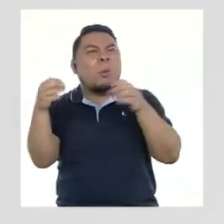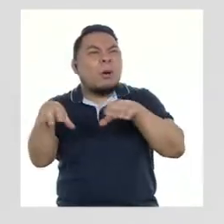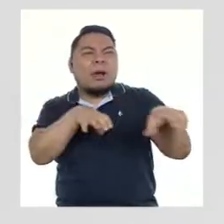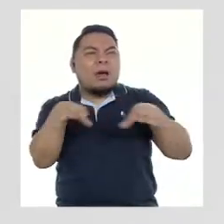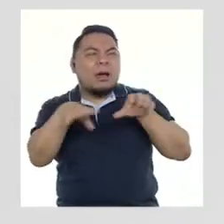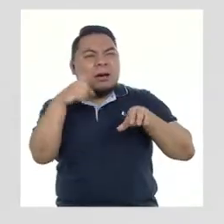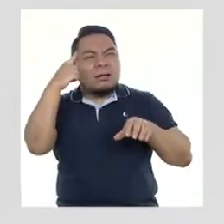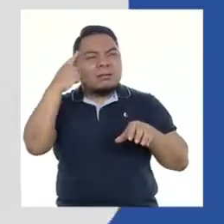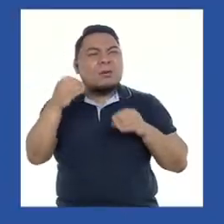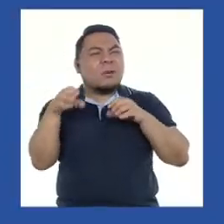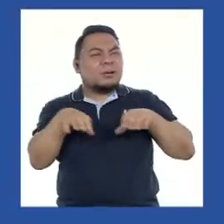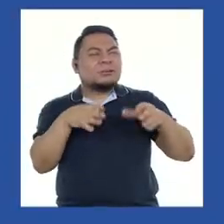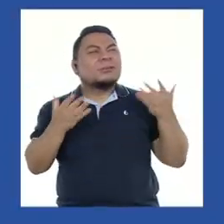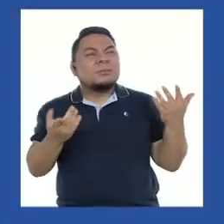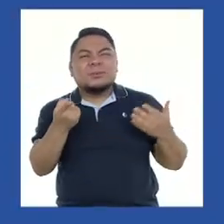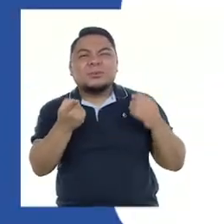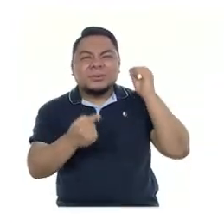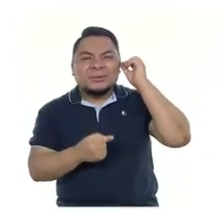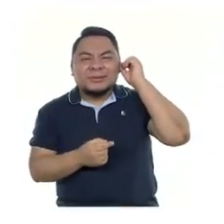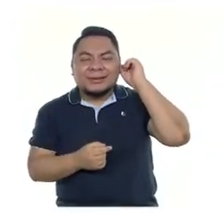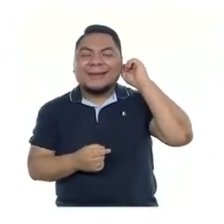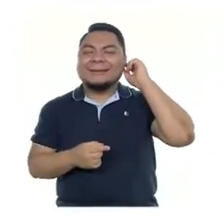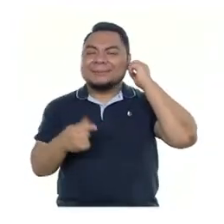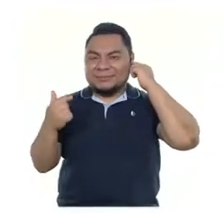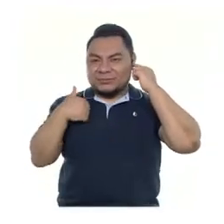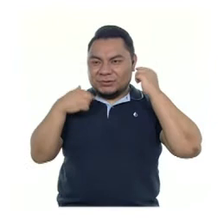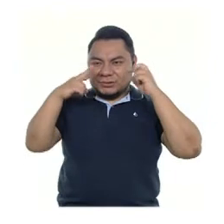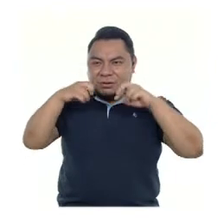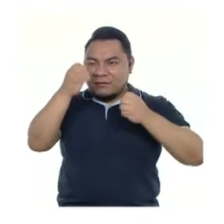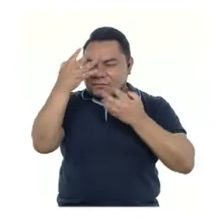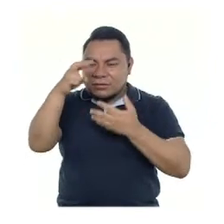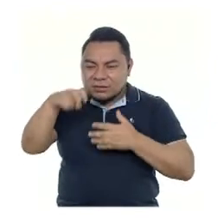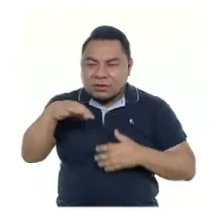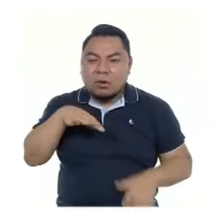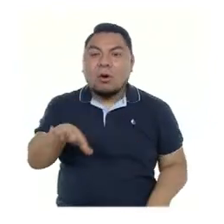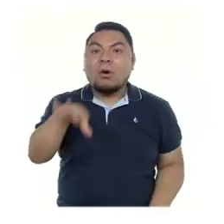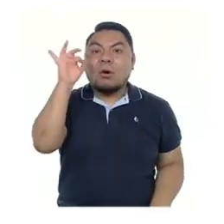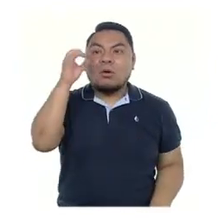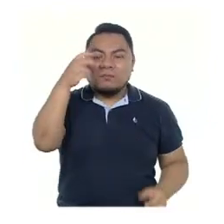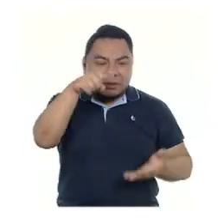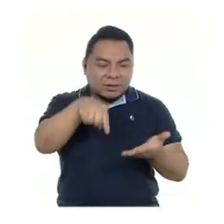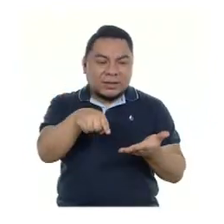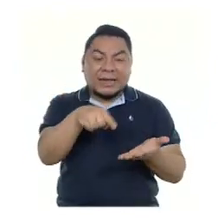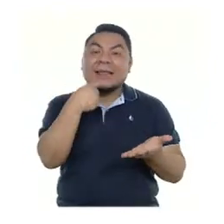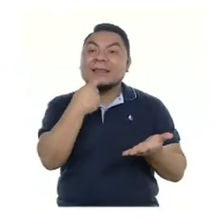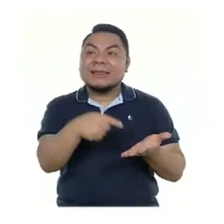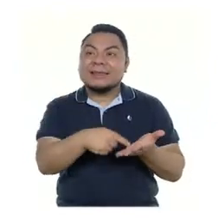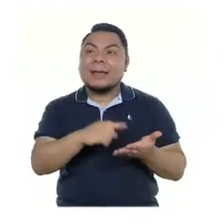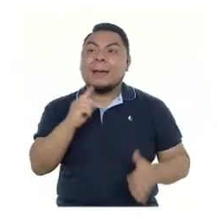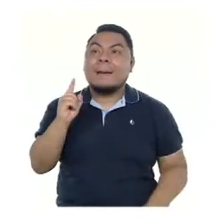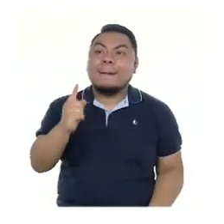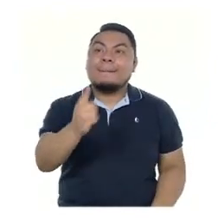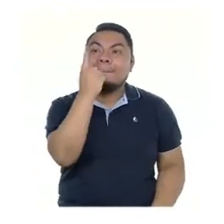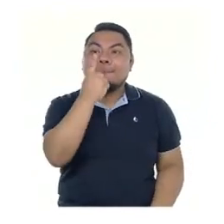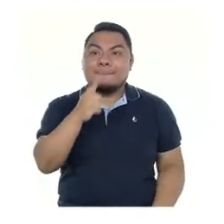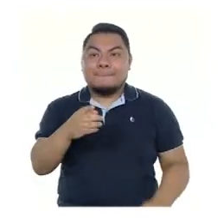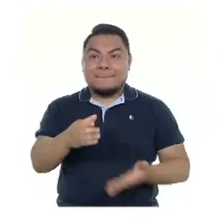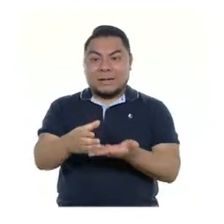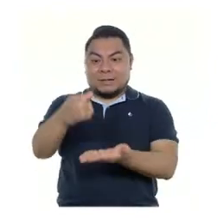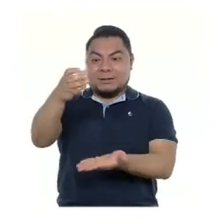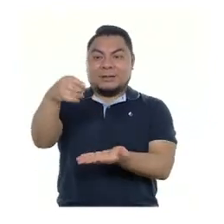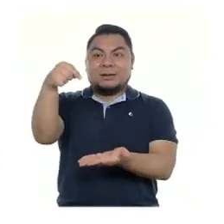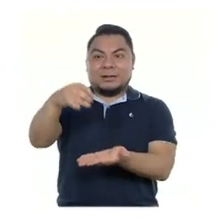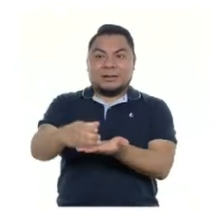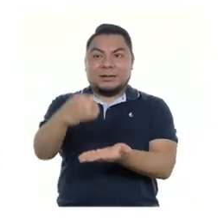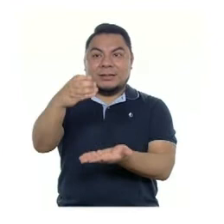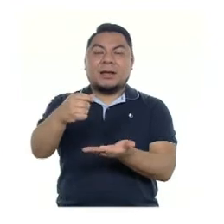hacemos nuestros ecoladrillos? He leído la información que he encontrado y dice que primero, las botellas deben